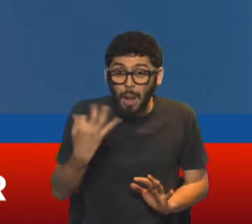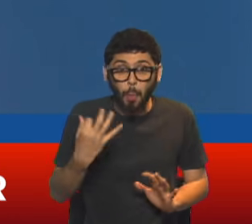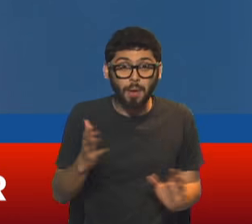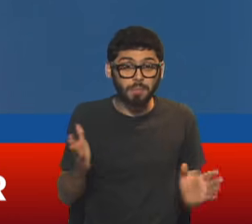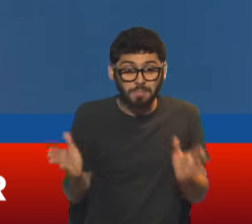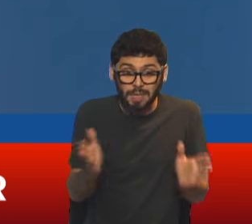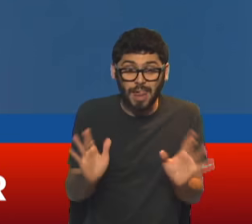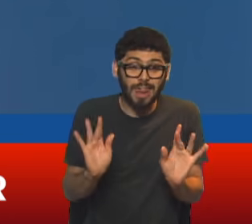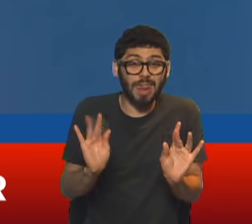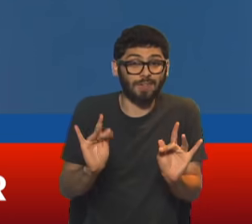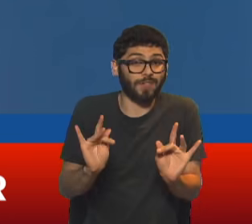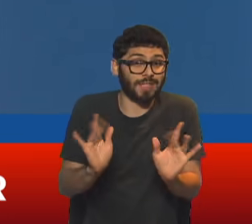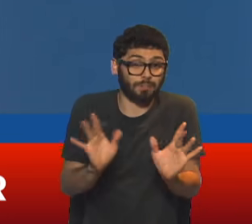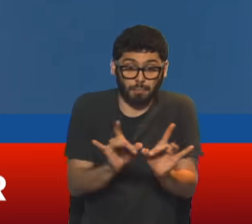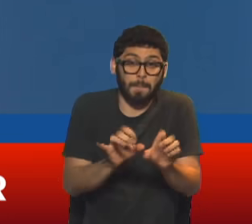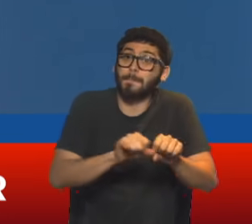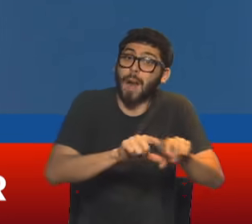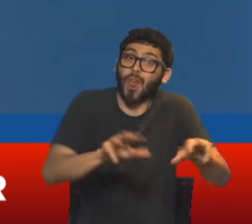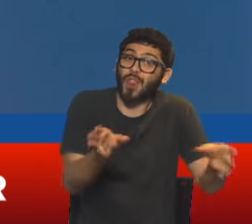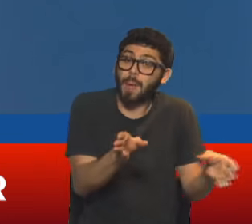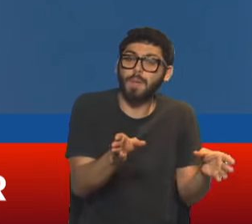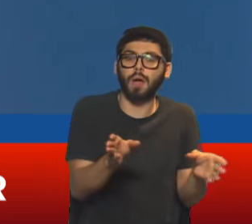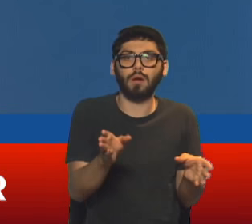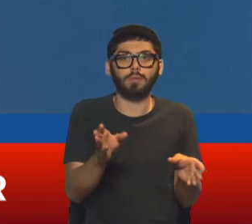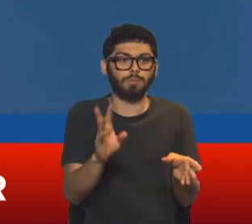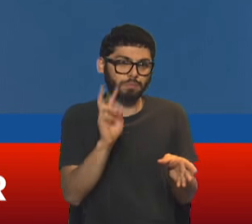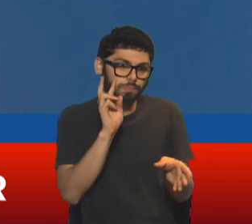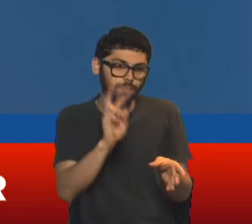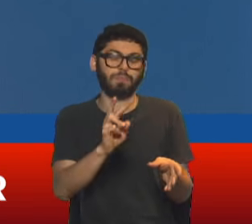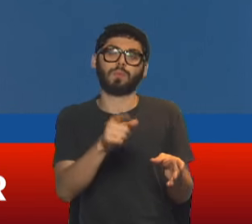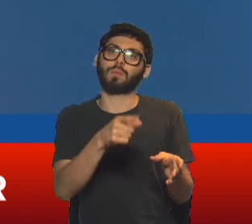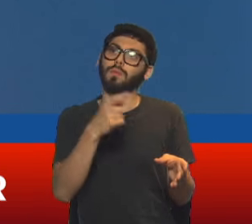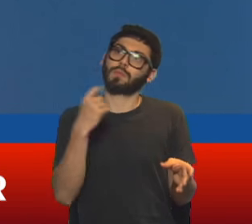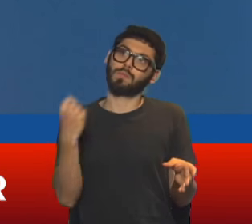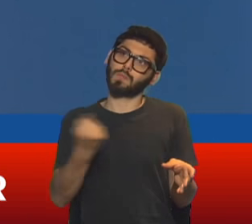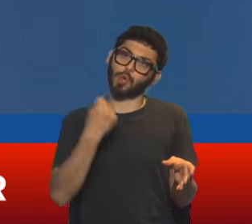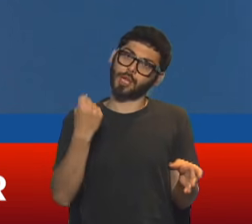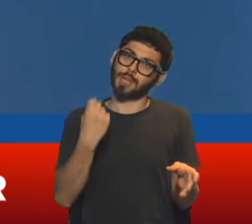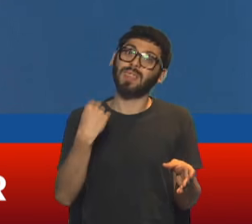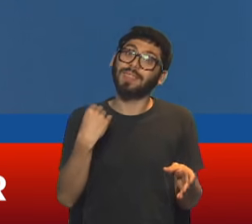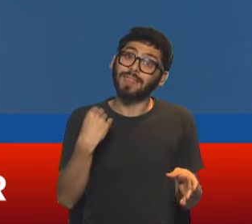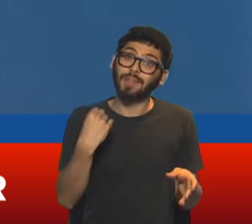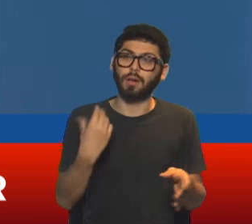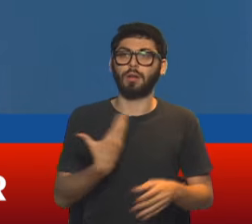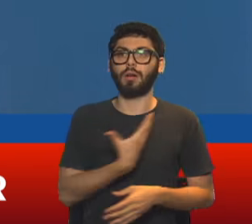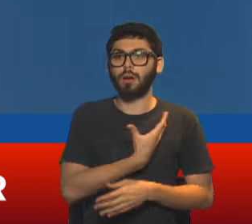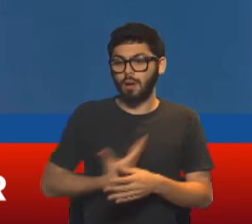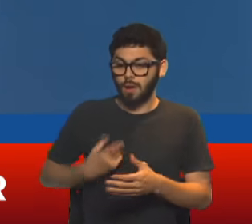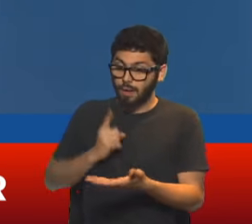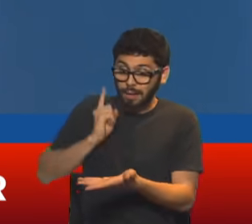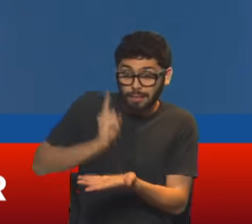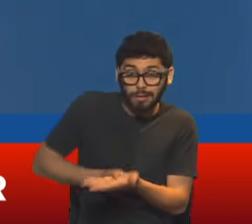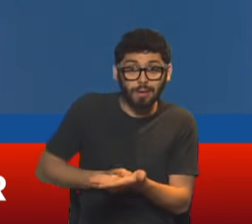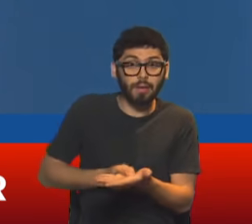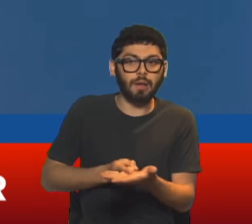enorme dificultad que fue transitar la pandemia pudimos ver lo importante que es que el estado tome decisiones para